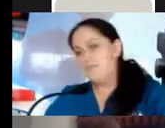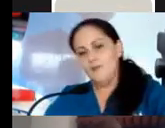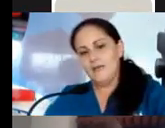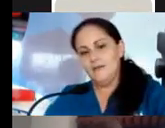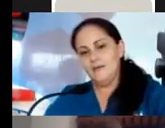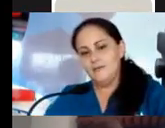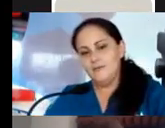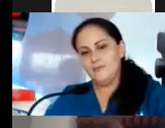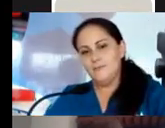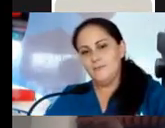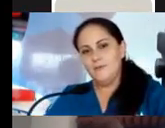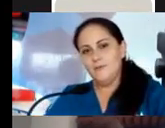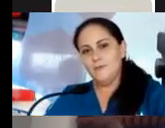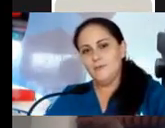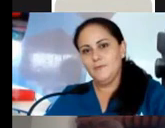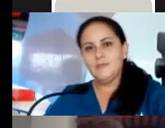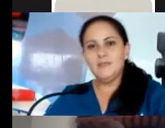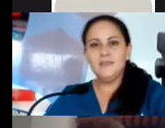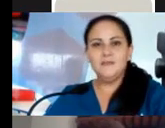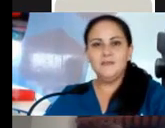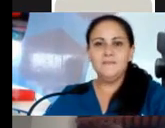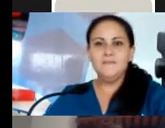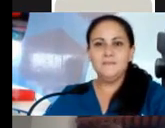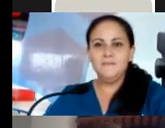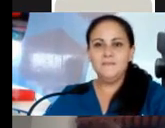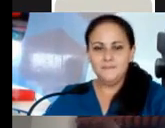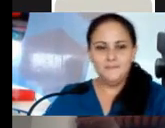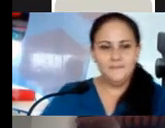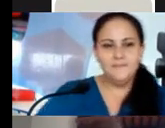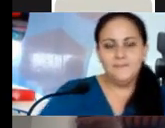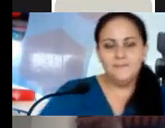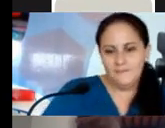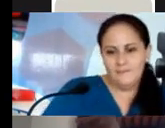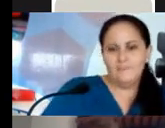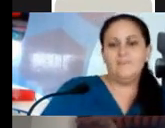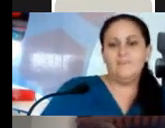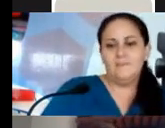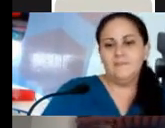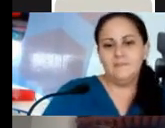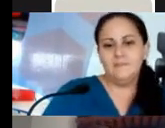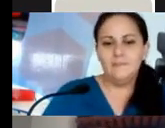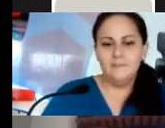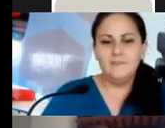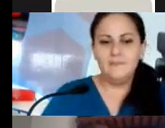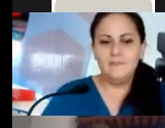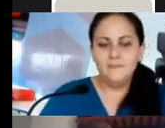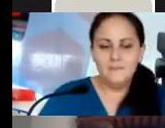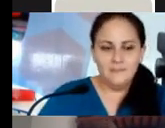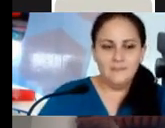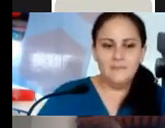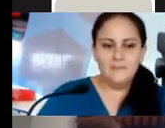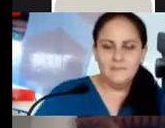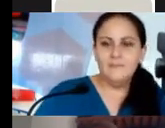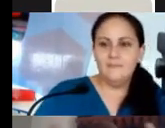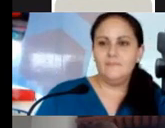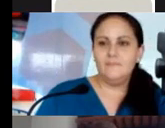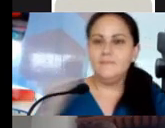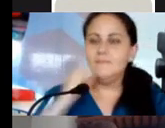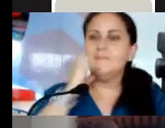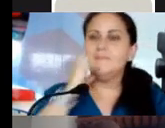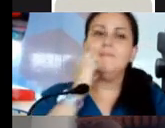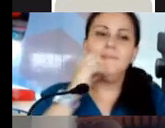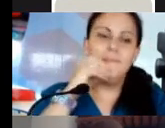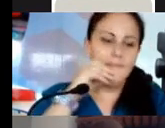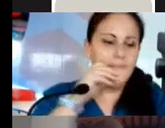esas cucarachas que hemos visto ya en más de un caso, entran fácilmente ahí. Y el tema grande es que cuando las madres empiezan